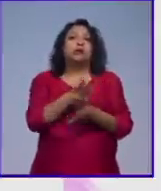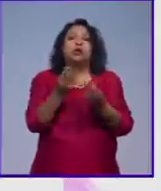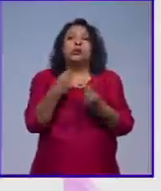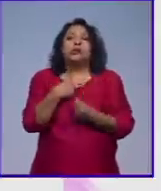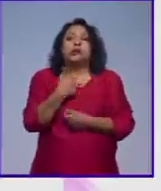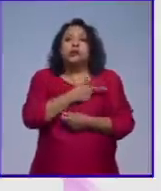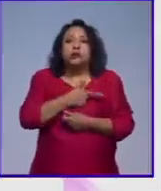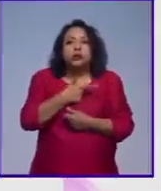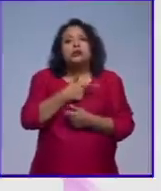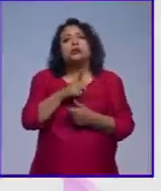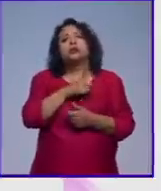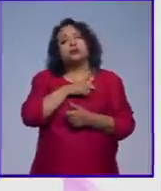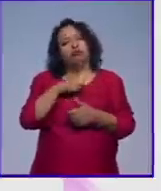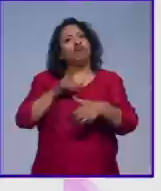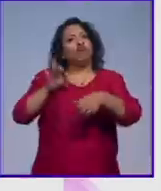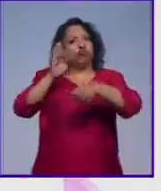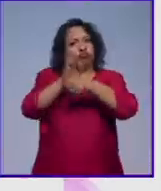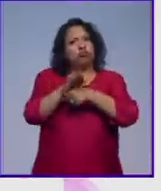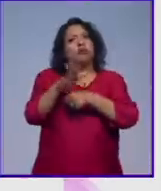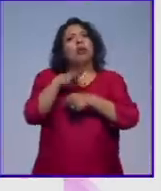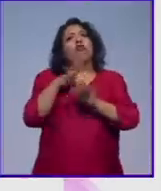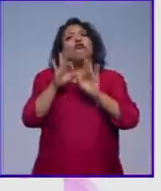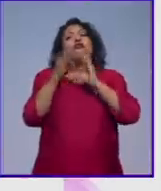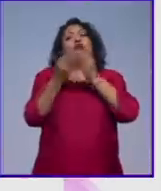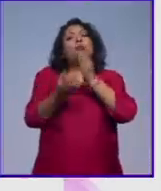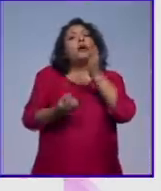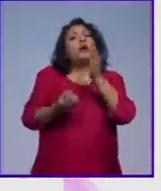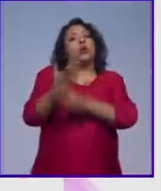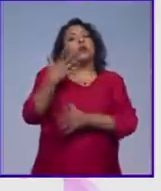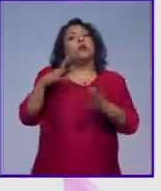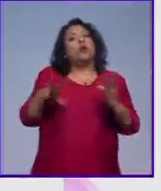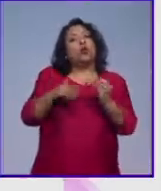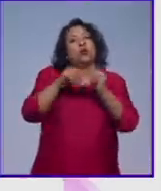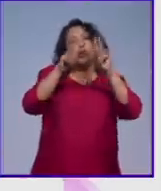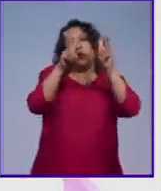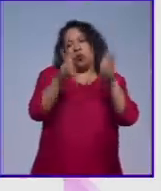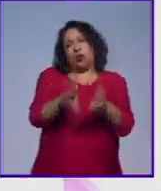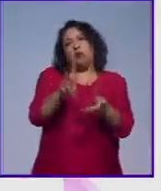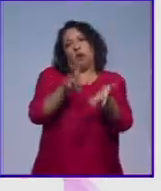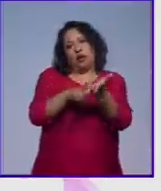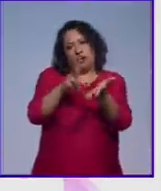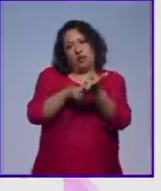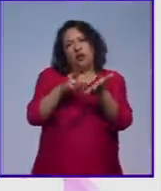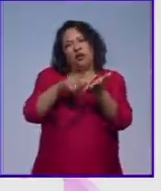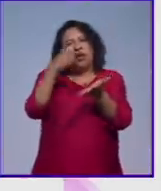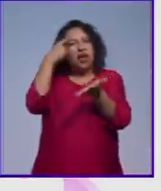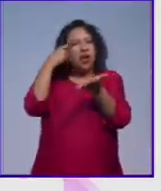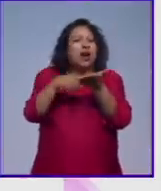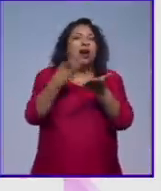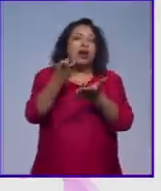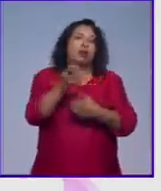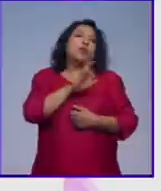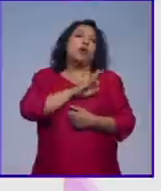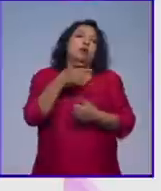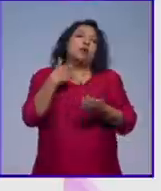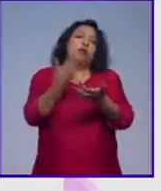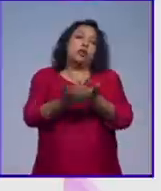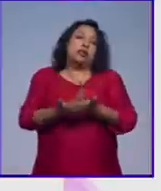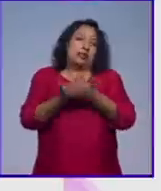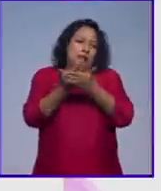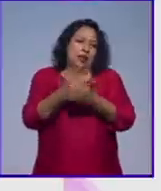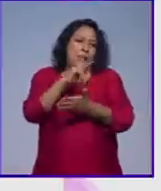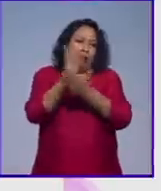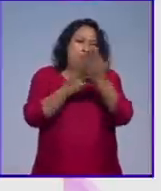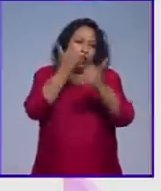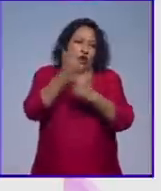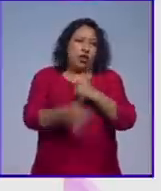que hay que apostarle a estos formatos y con contenidos que valgan mucho la pena, que supongo que es lo que vamos a poder esperar de estos